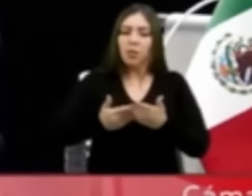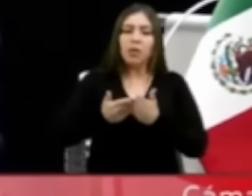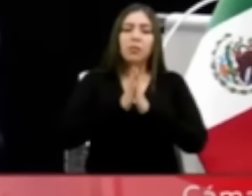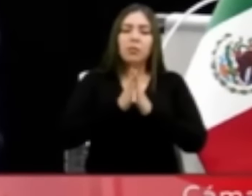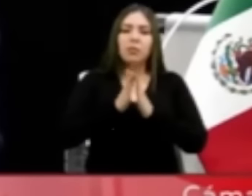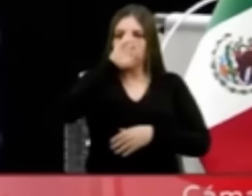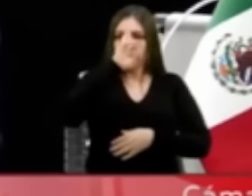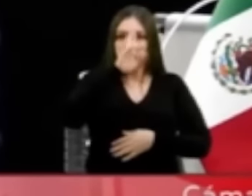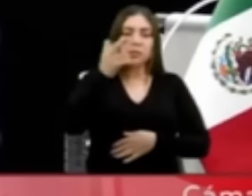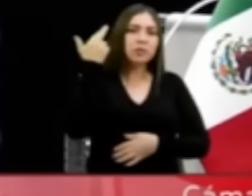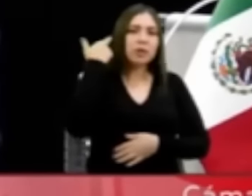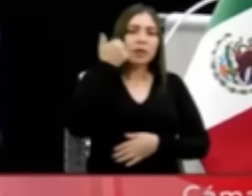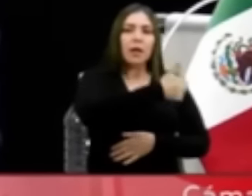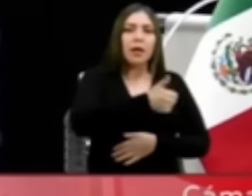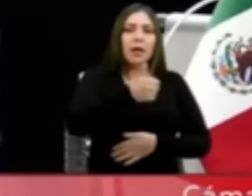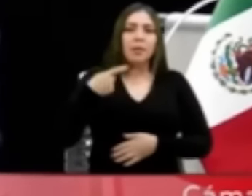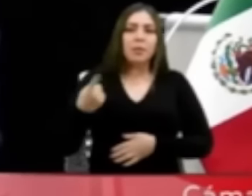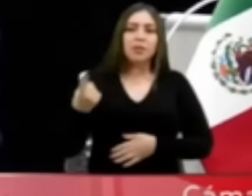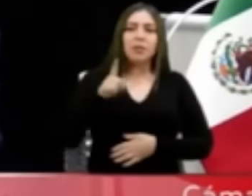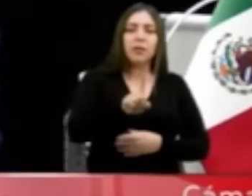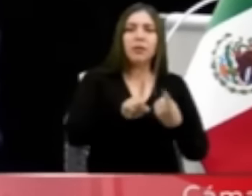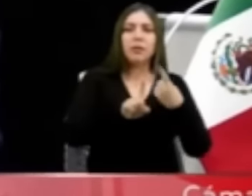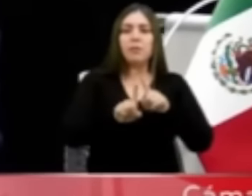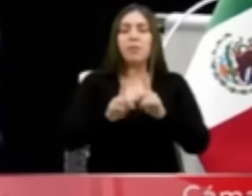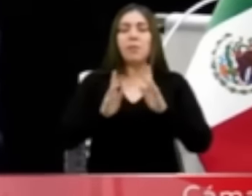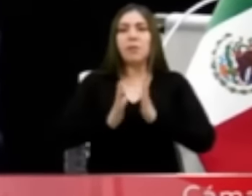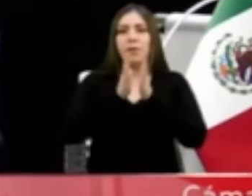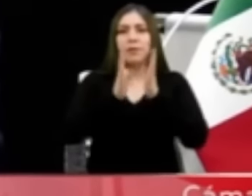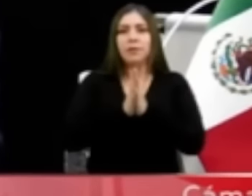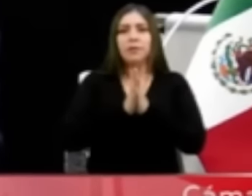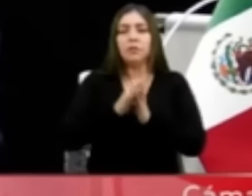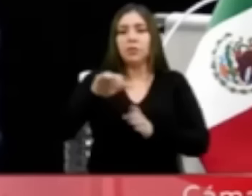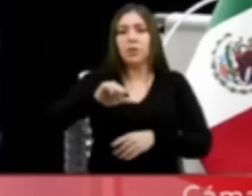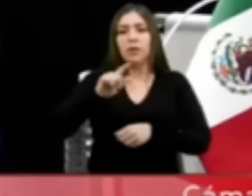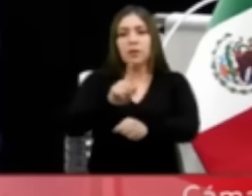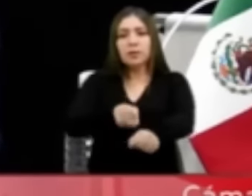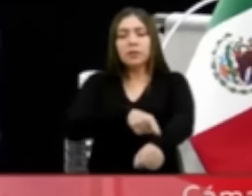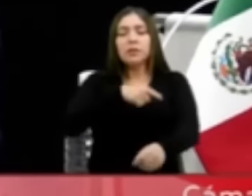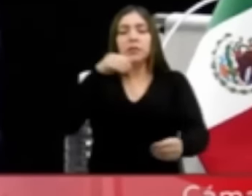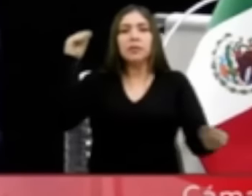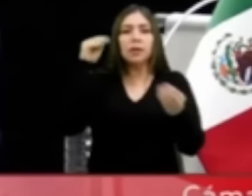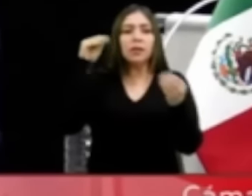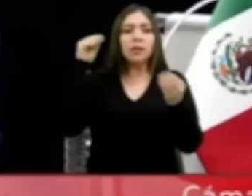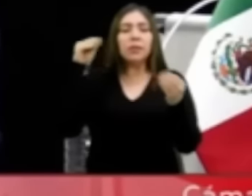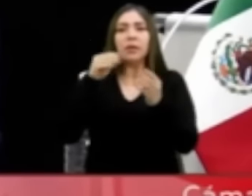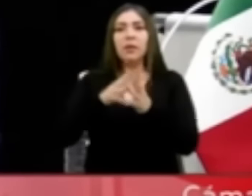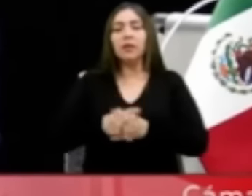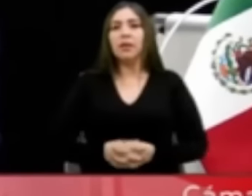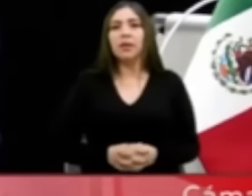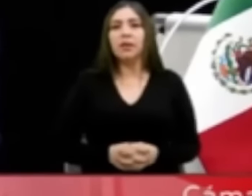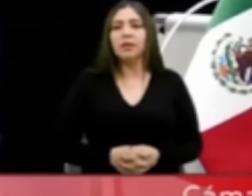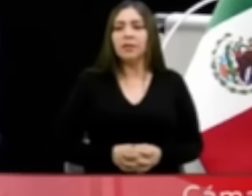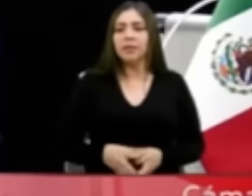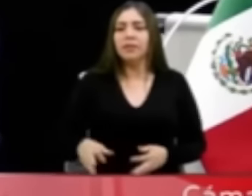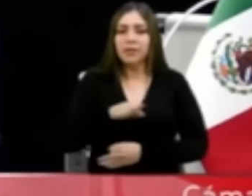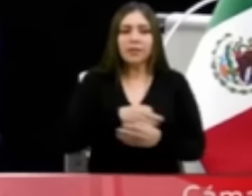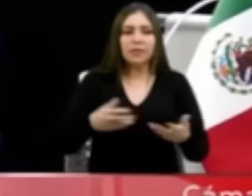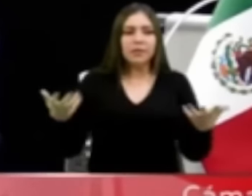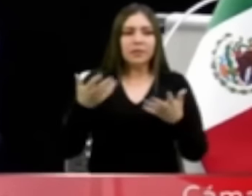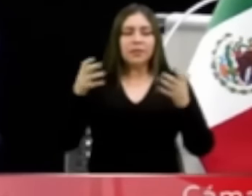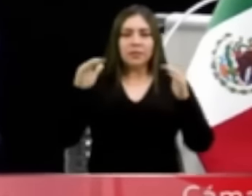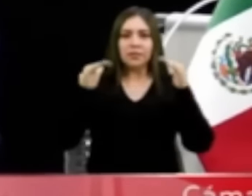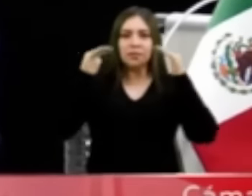oradores en sus intervenciones. Vamos a tener un largo debate y hagámoslo con altura que